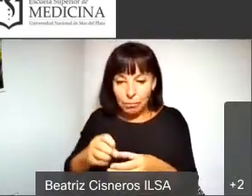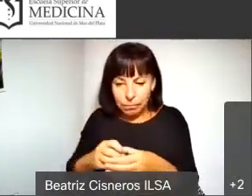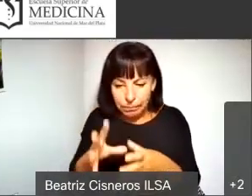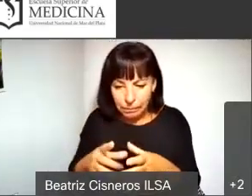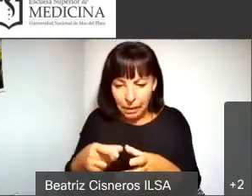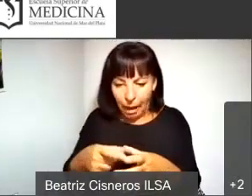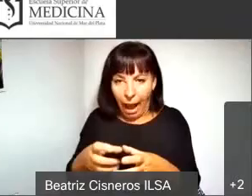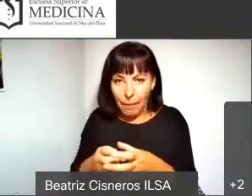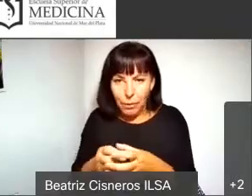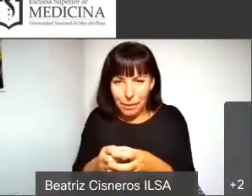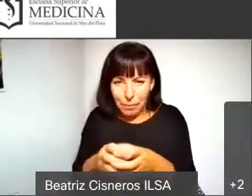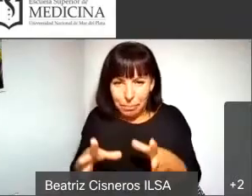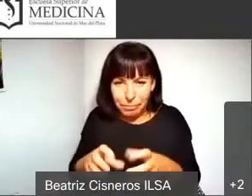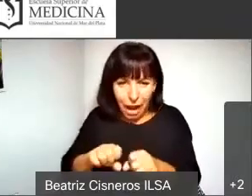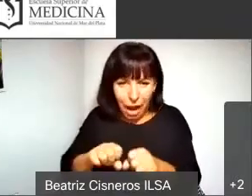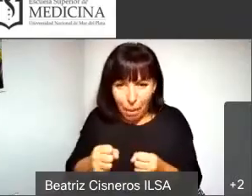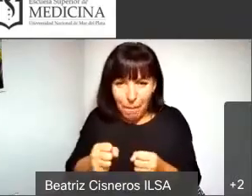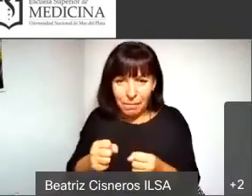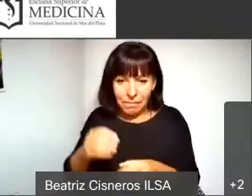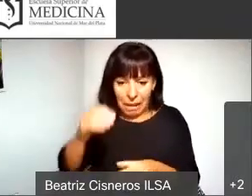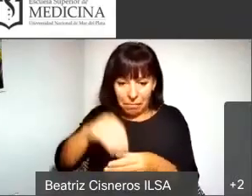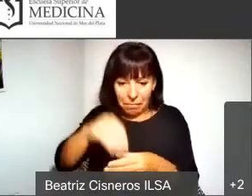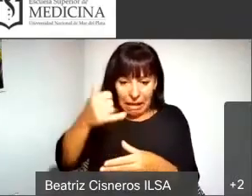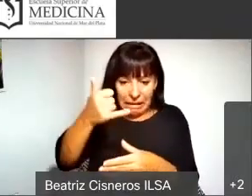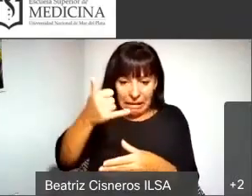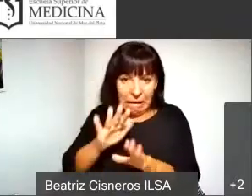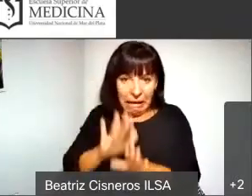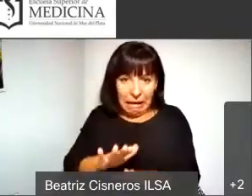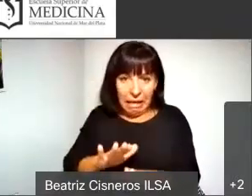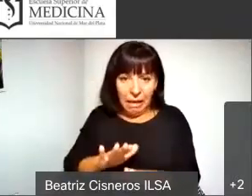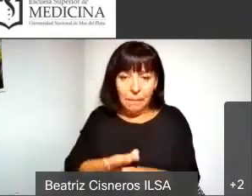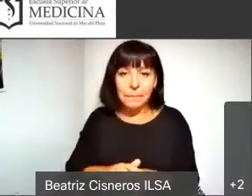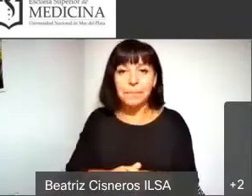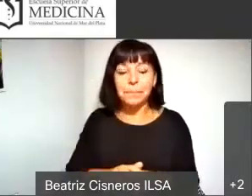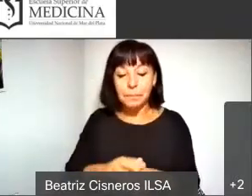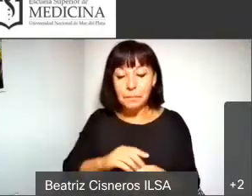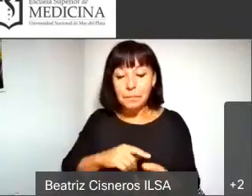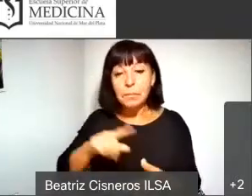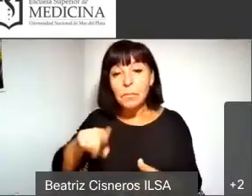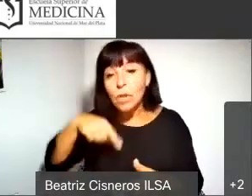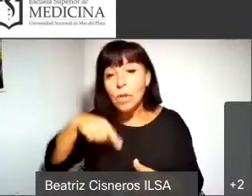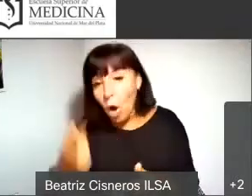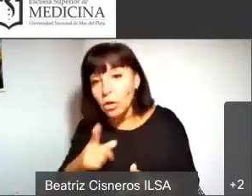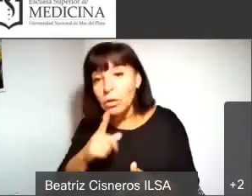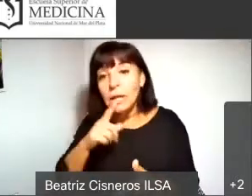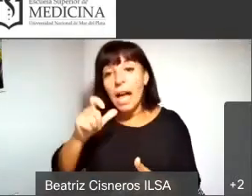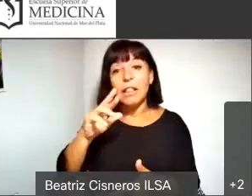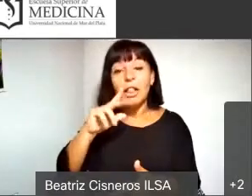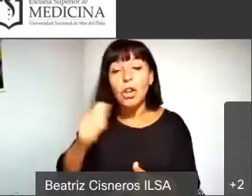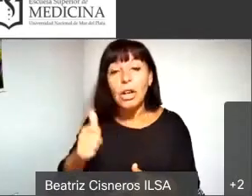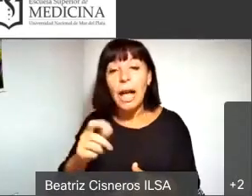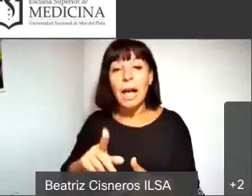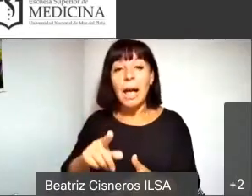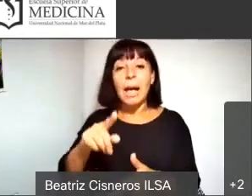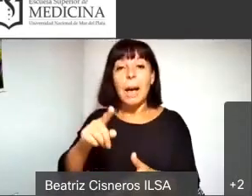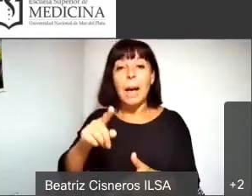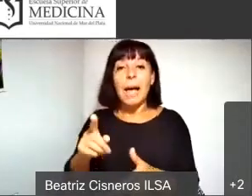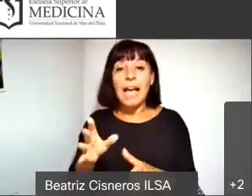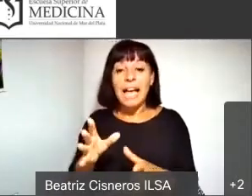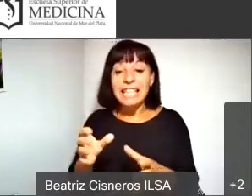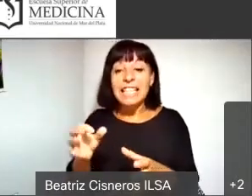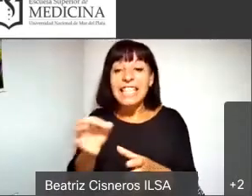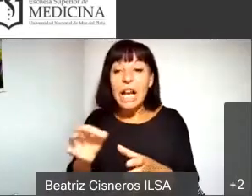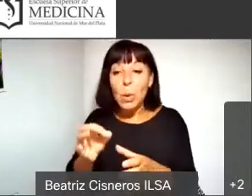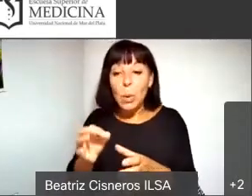Y la tercera opción, el tercer camino, que es el que propone esta teoría, es que una vez que es incluida la célula de menor tamaño dentro